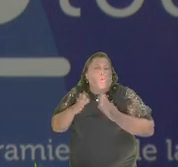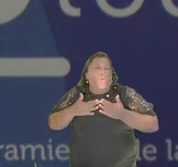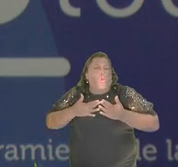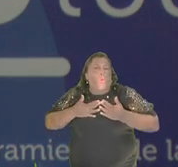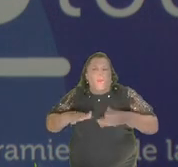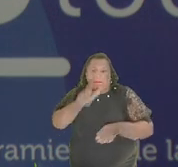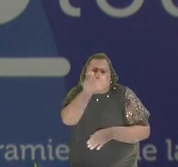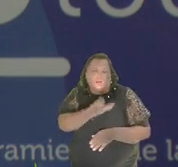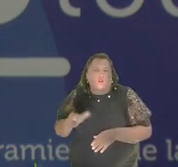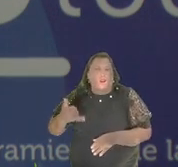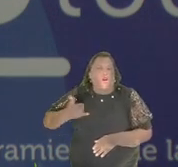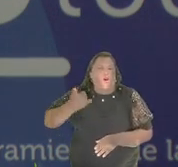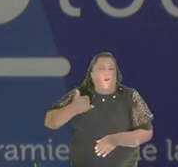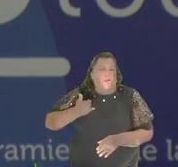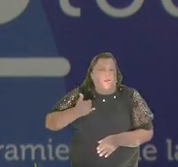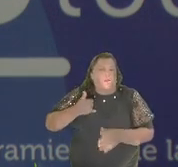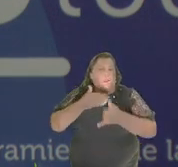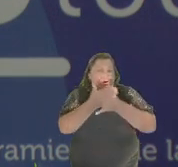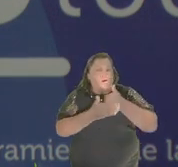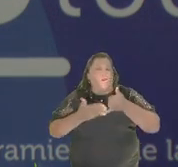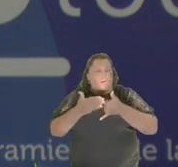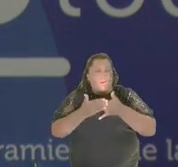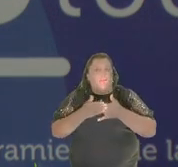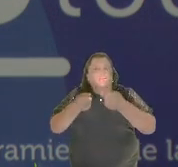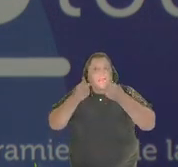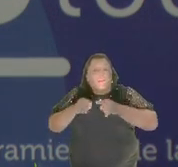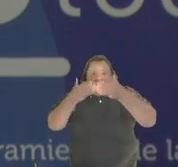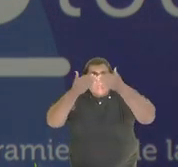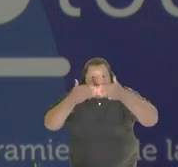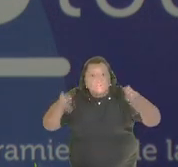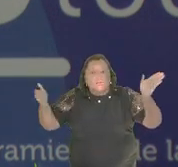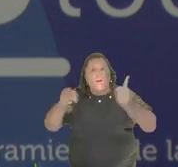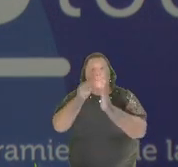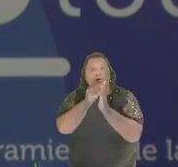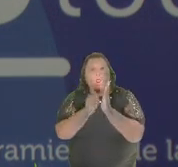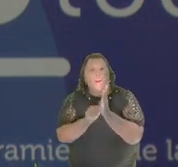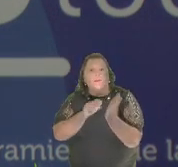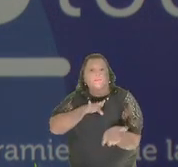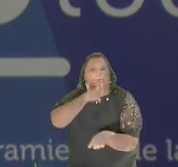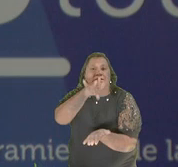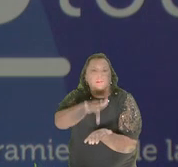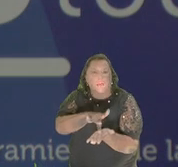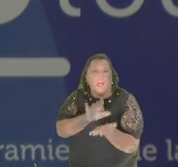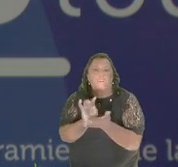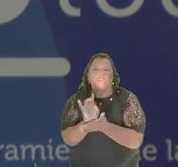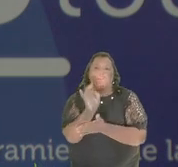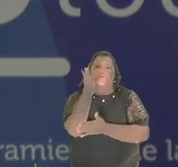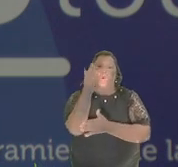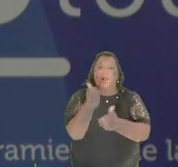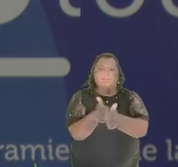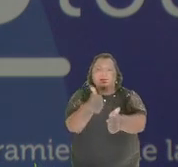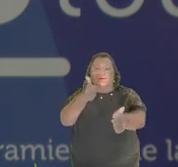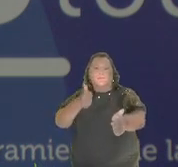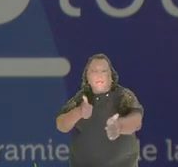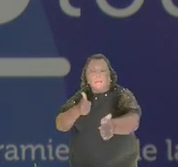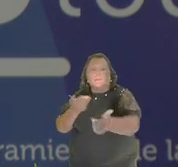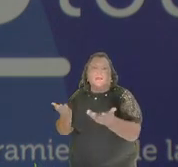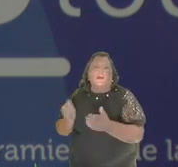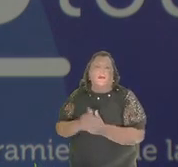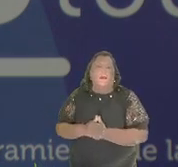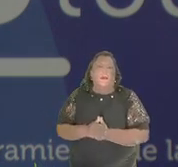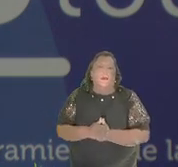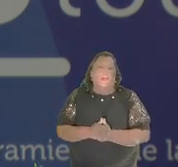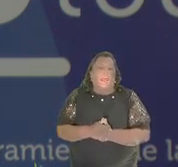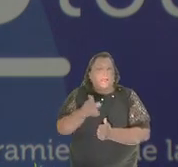país. Nos abrió la posibilidad de hablar de programas presenciales, virtuales, a distancia y blended. Y